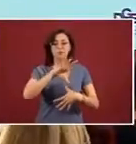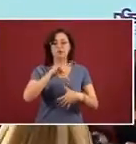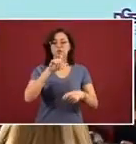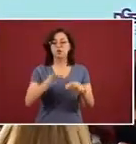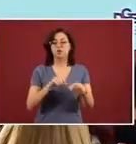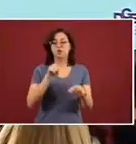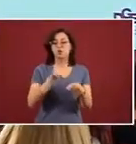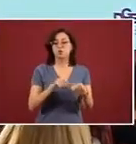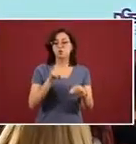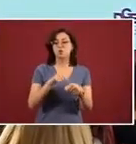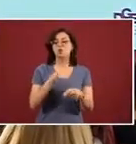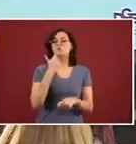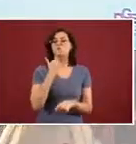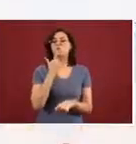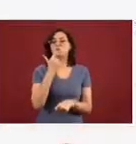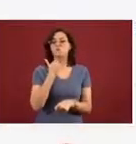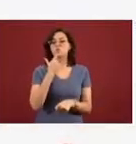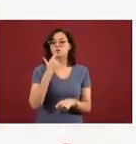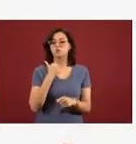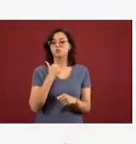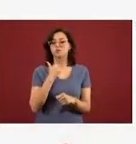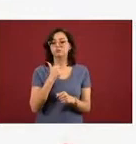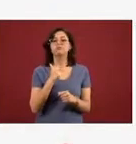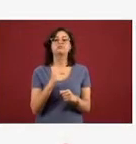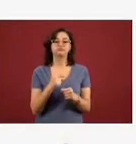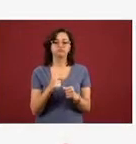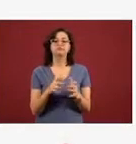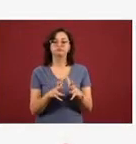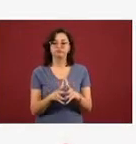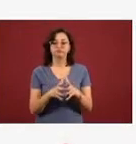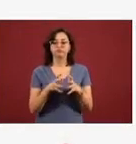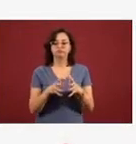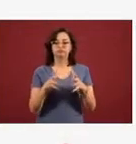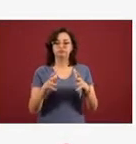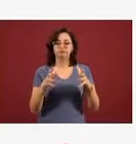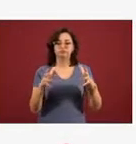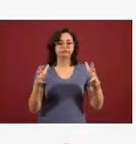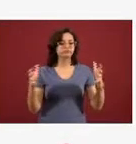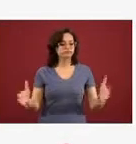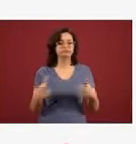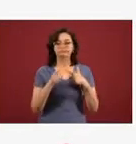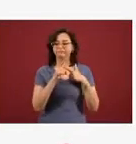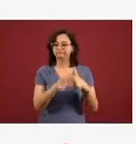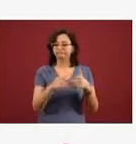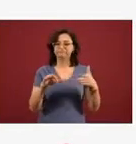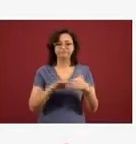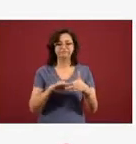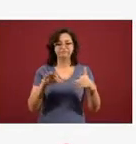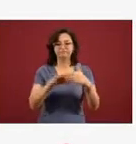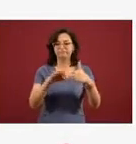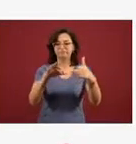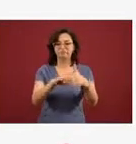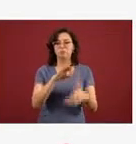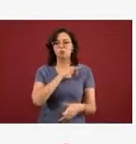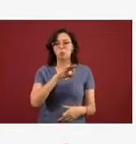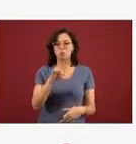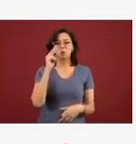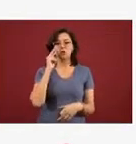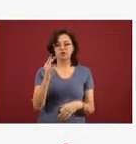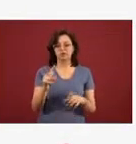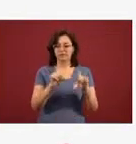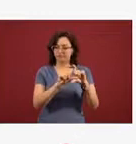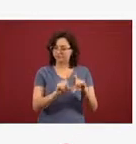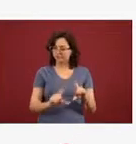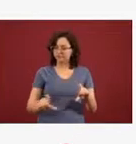color rojo, ha mantenido una tendencia ascendente constante, la podemos ver claramente en la parte